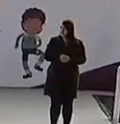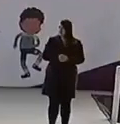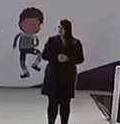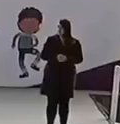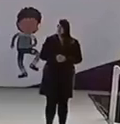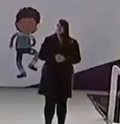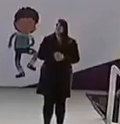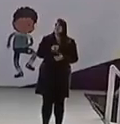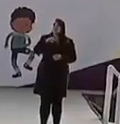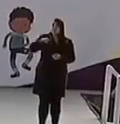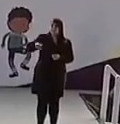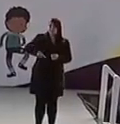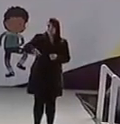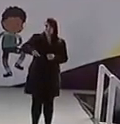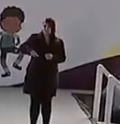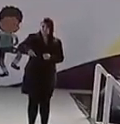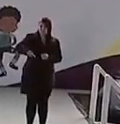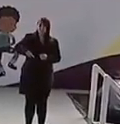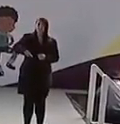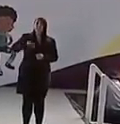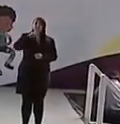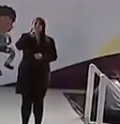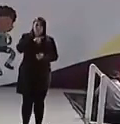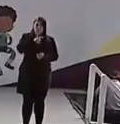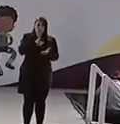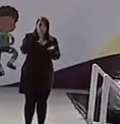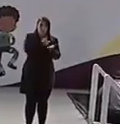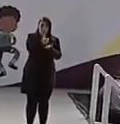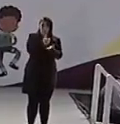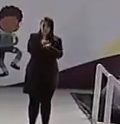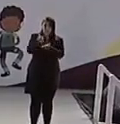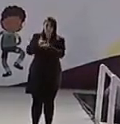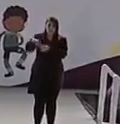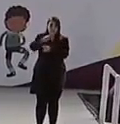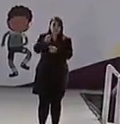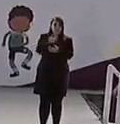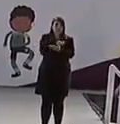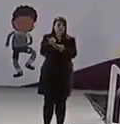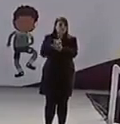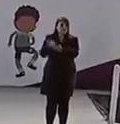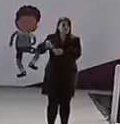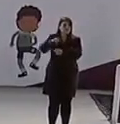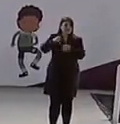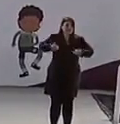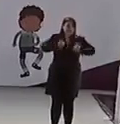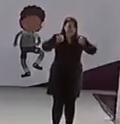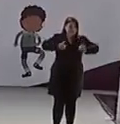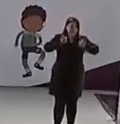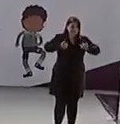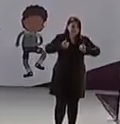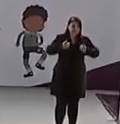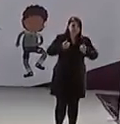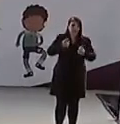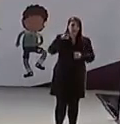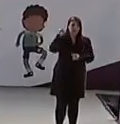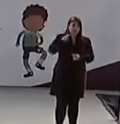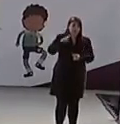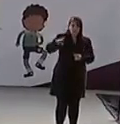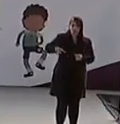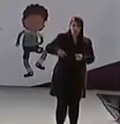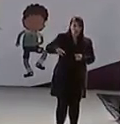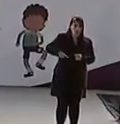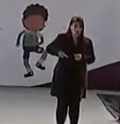gobierno va a pagar los sueldos de los jóvenes no el gobierno para ser